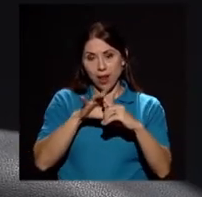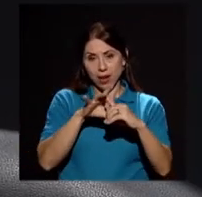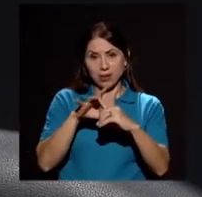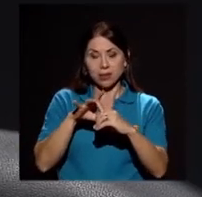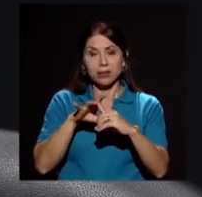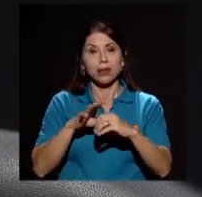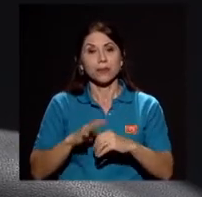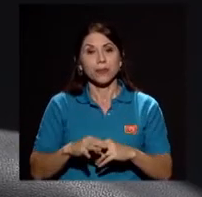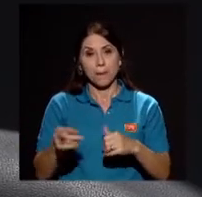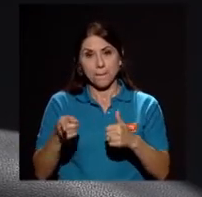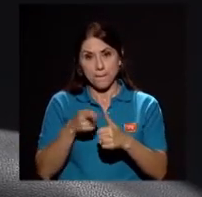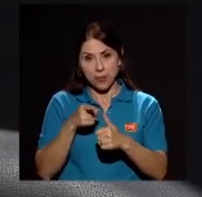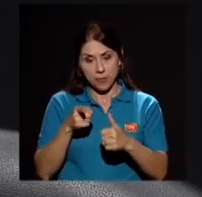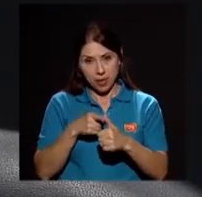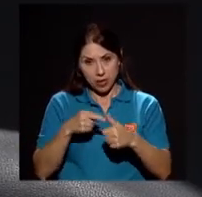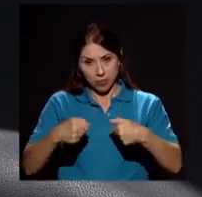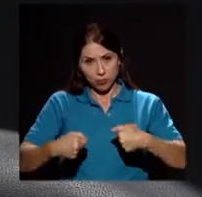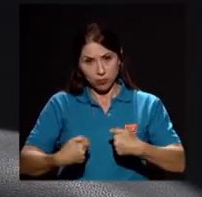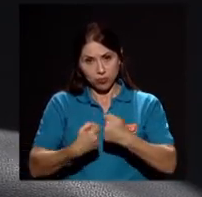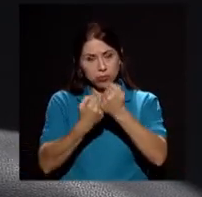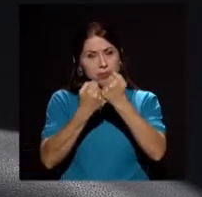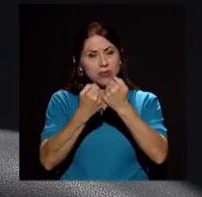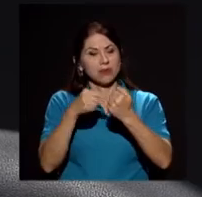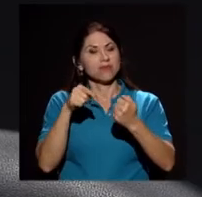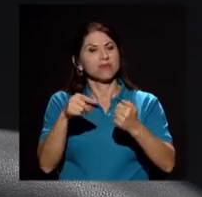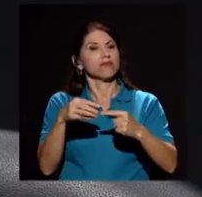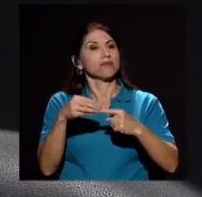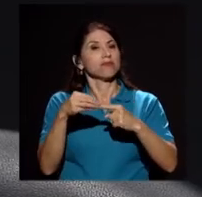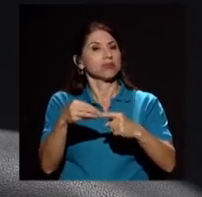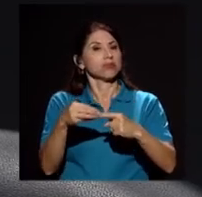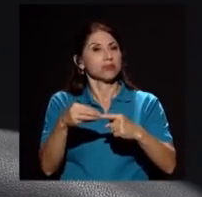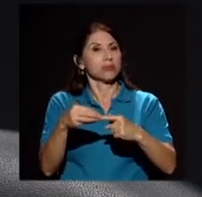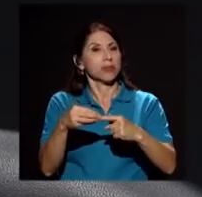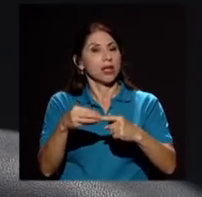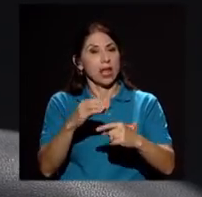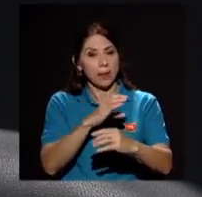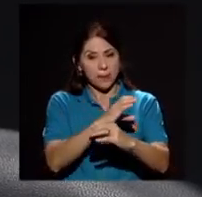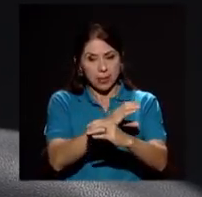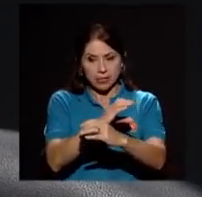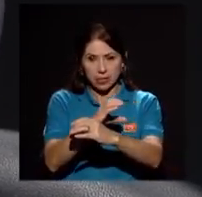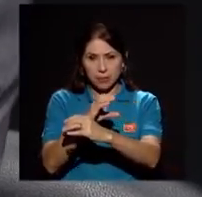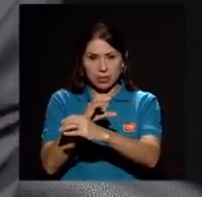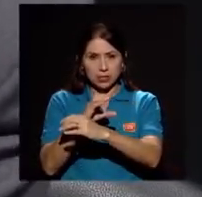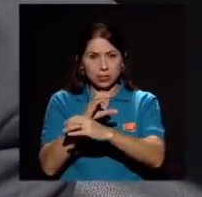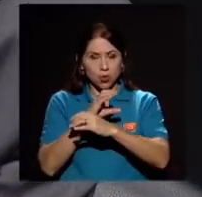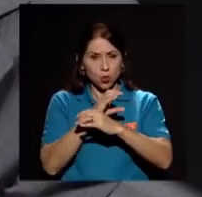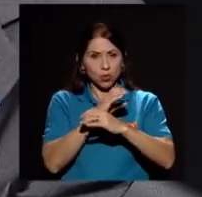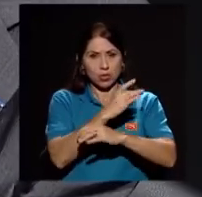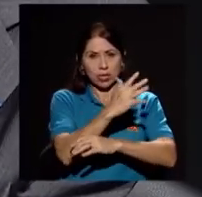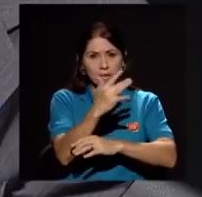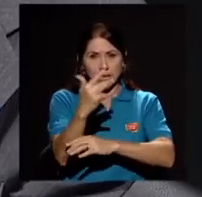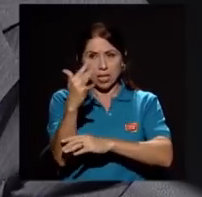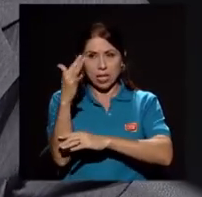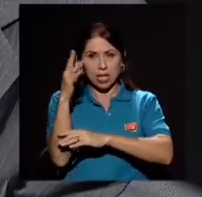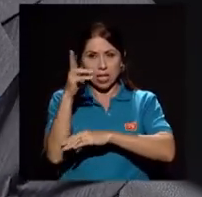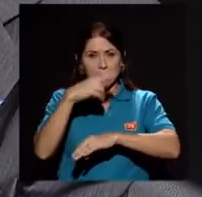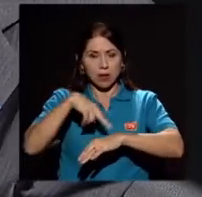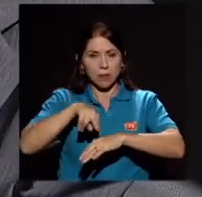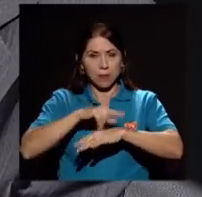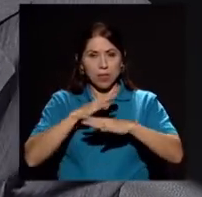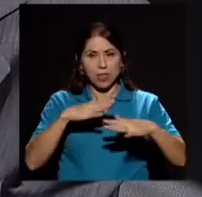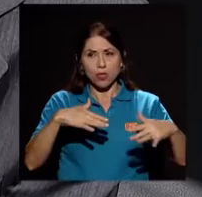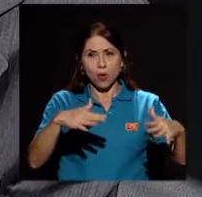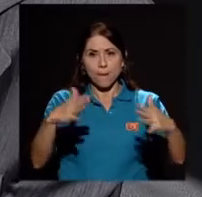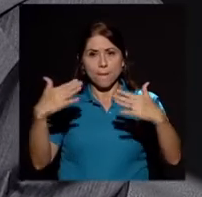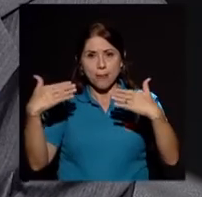el desafío crucial de la de la preservación del medio ambiente al